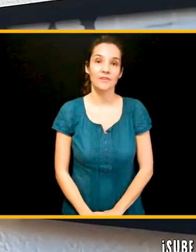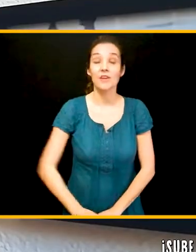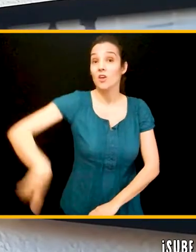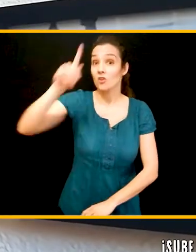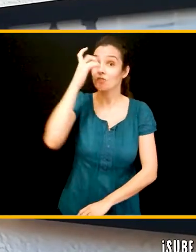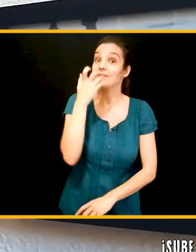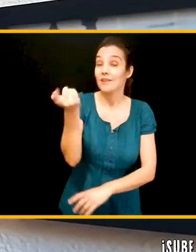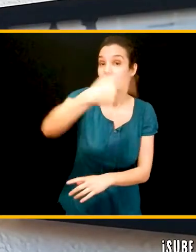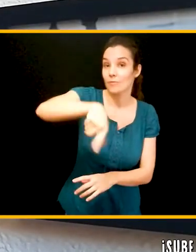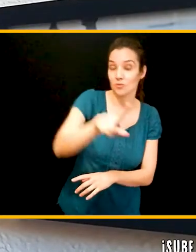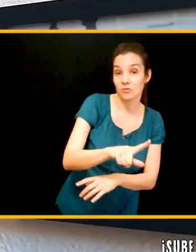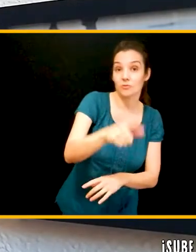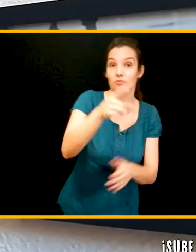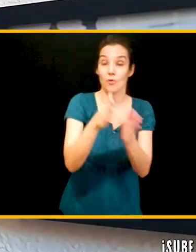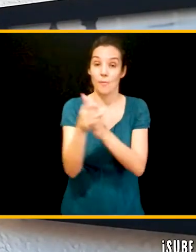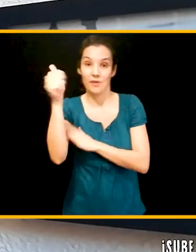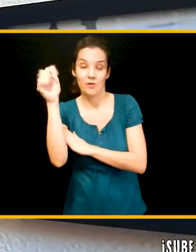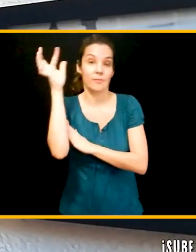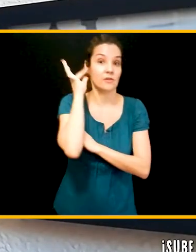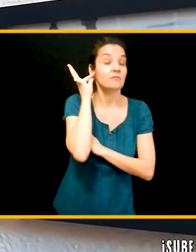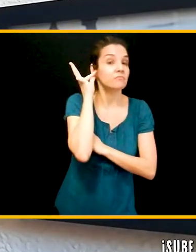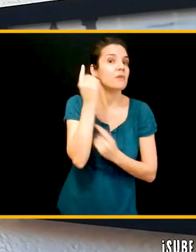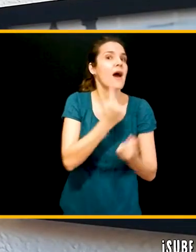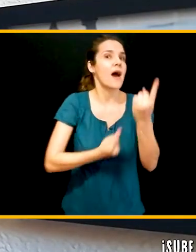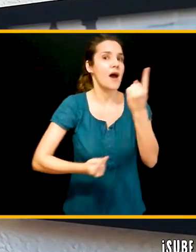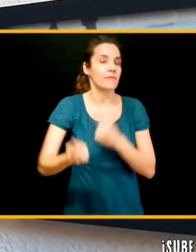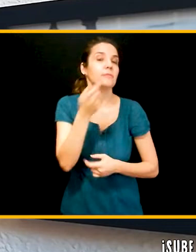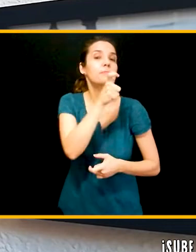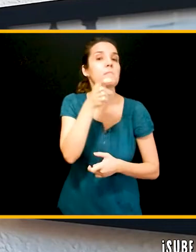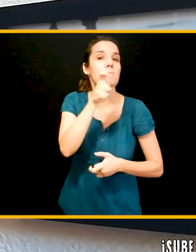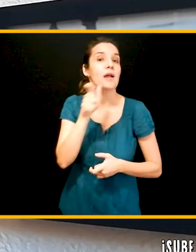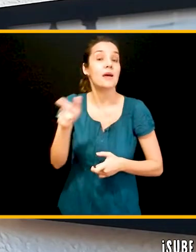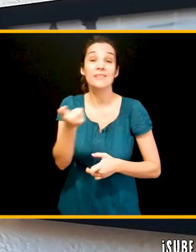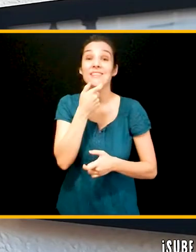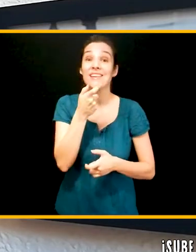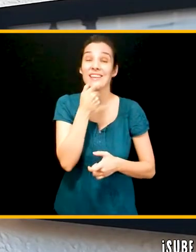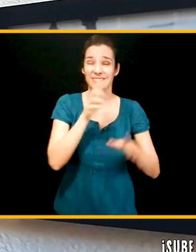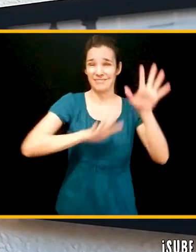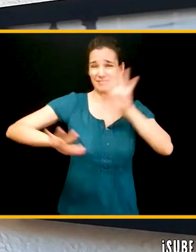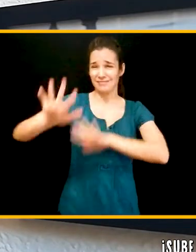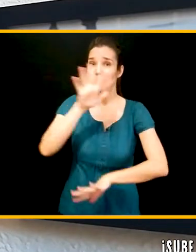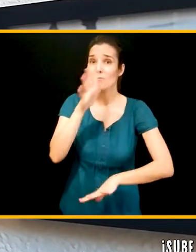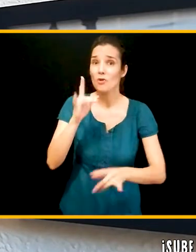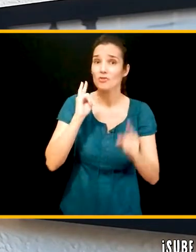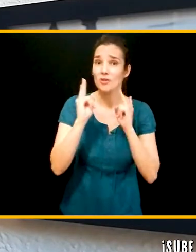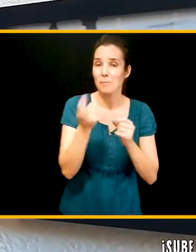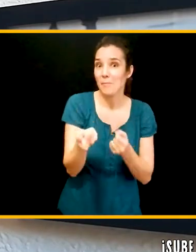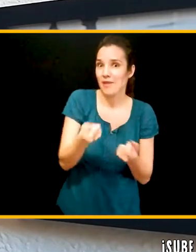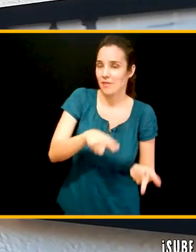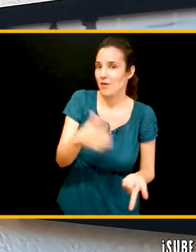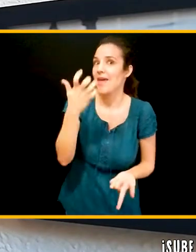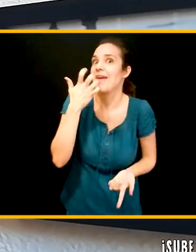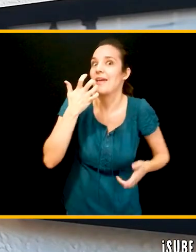No sé si a vosotras, compañeras y compañeros, os ocurre confundir palabras en el inglés por la similitud sonora. Por